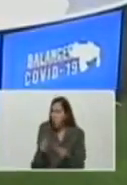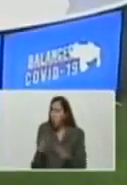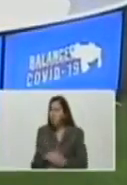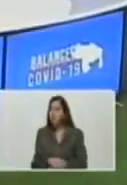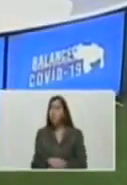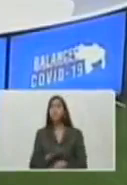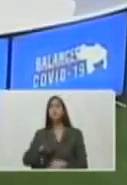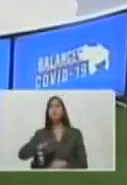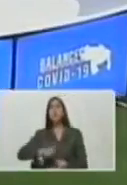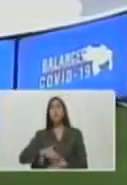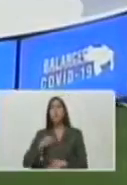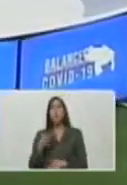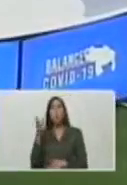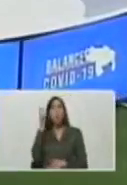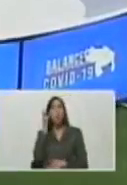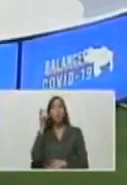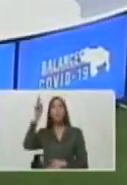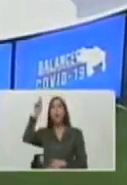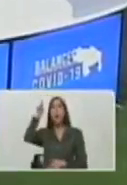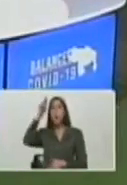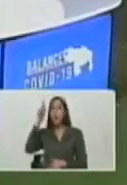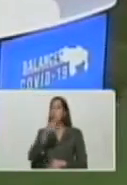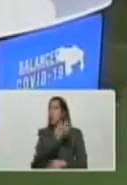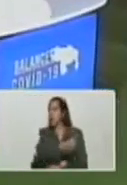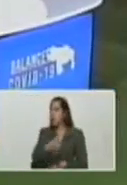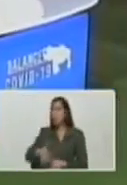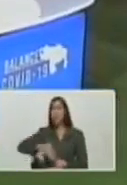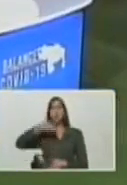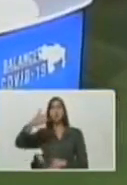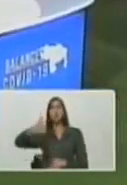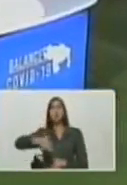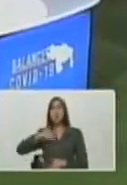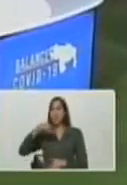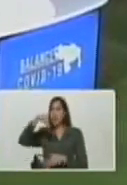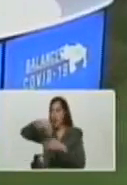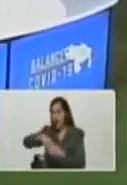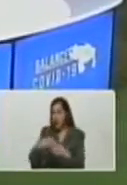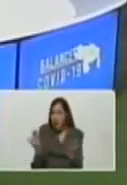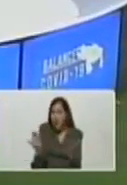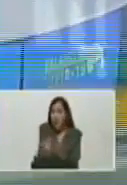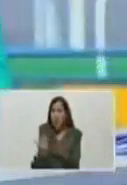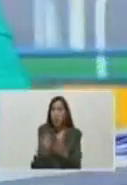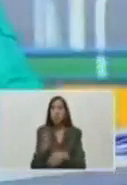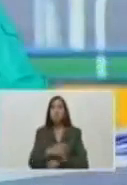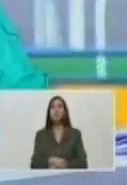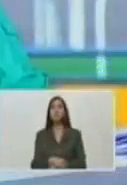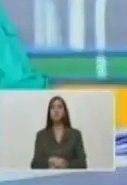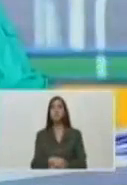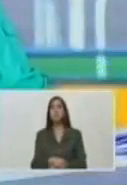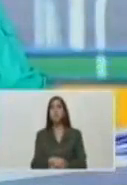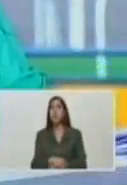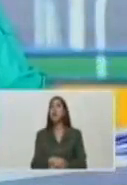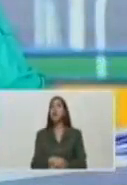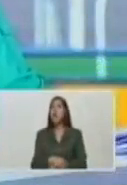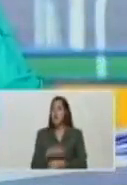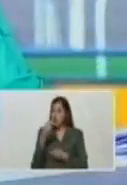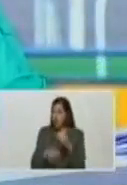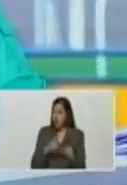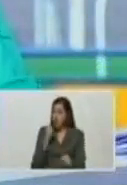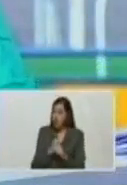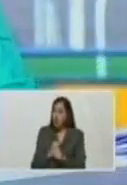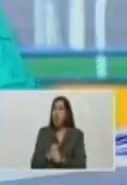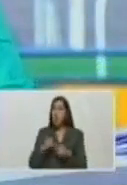pueda escuchar a las maestras y maestros allí en su vivencia, y que en el ejercicio propio de su